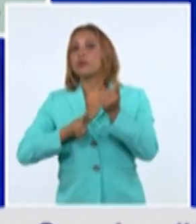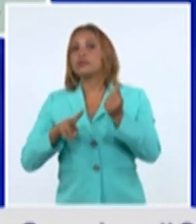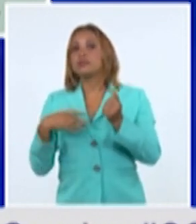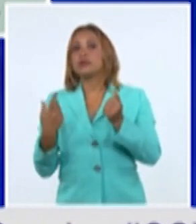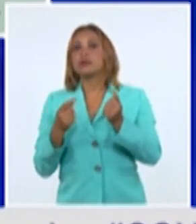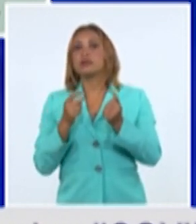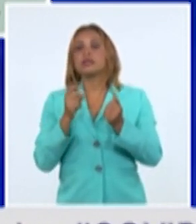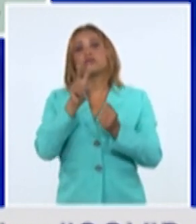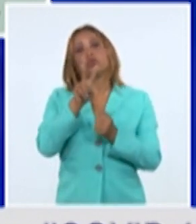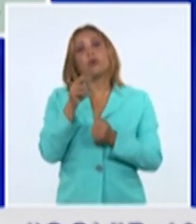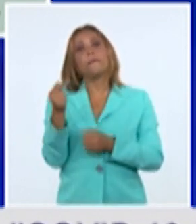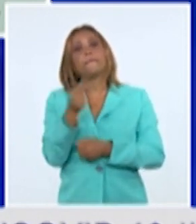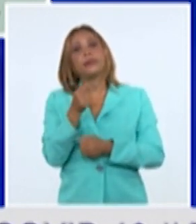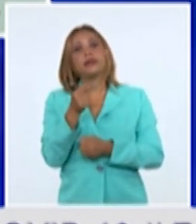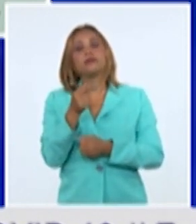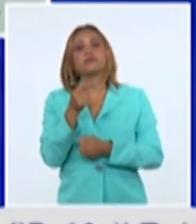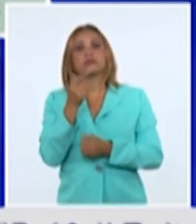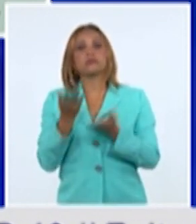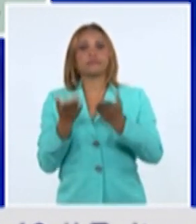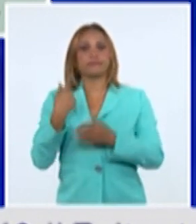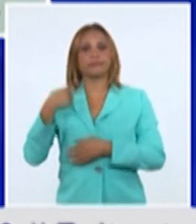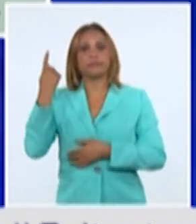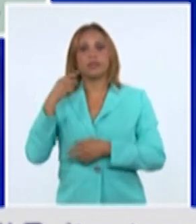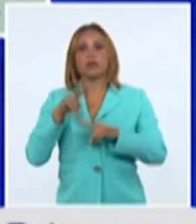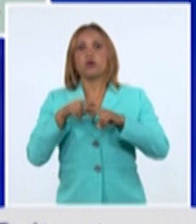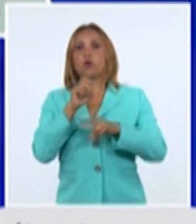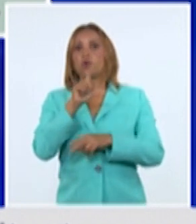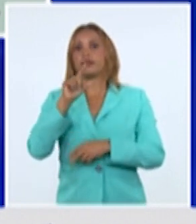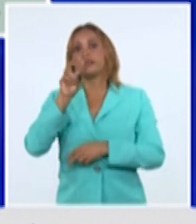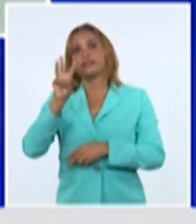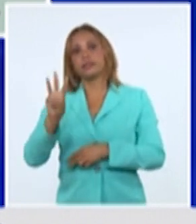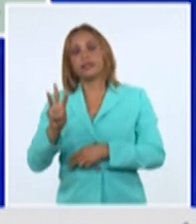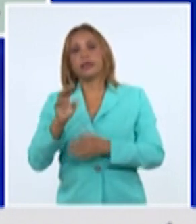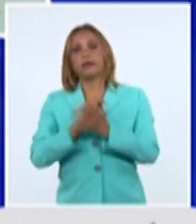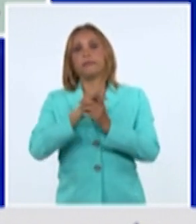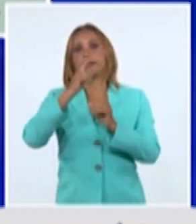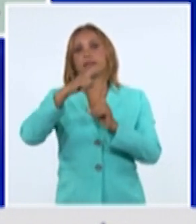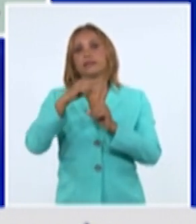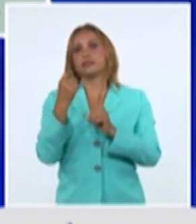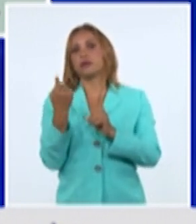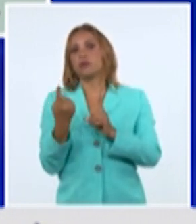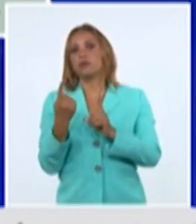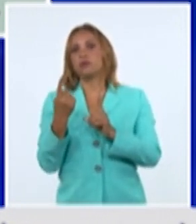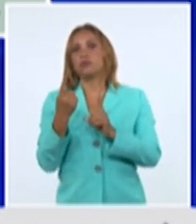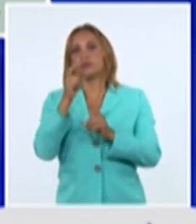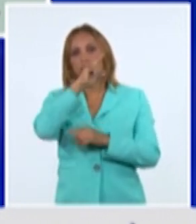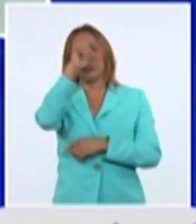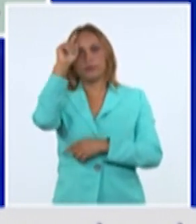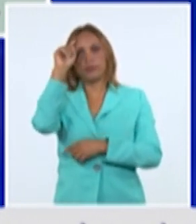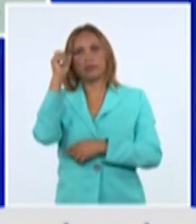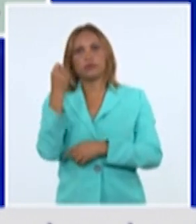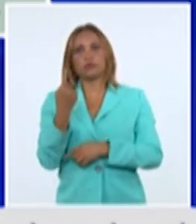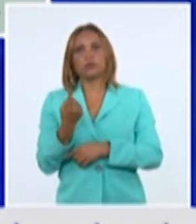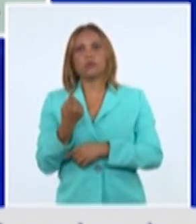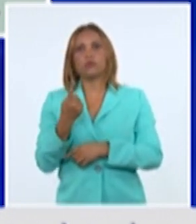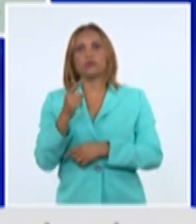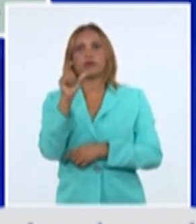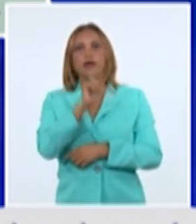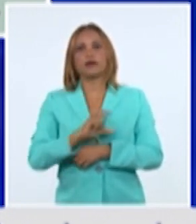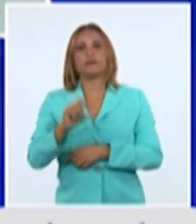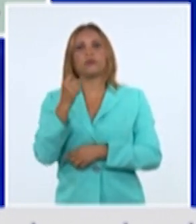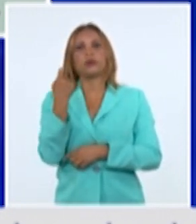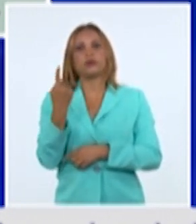menos que el día anterior, las provincias de Holguín 3, de Matanzas 1, de Santi Espíritus 1, igual que